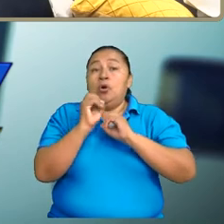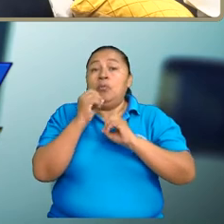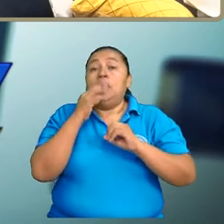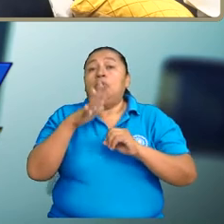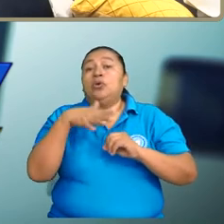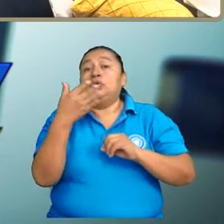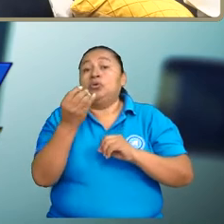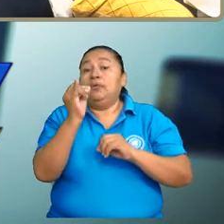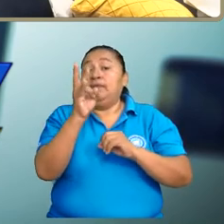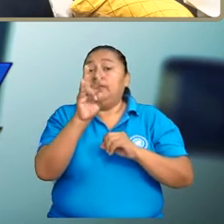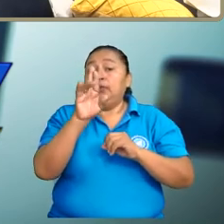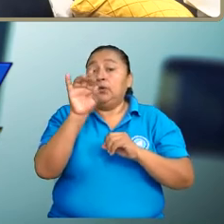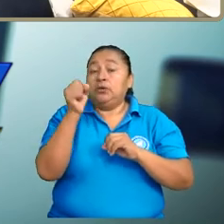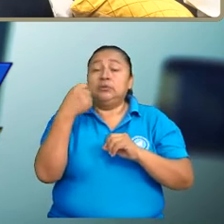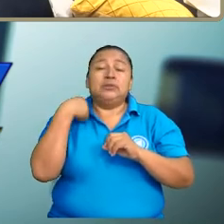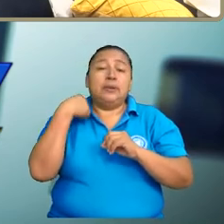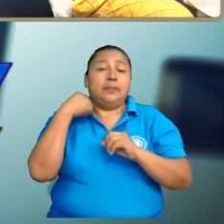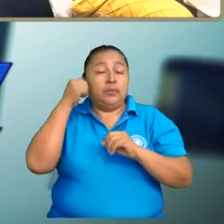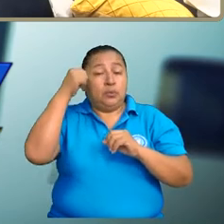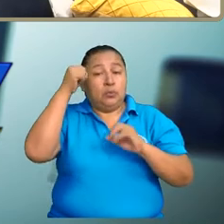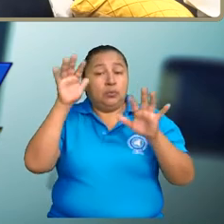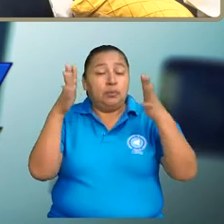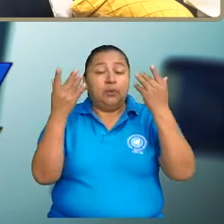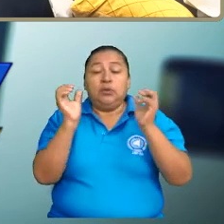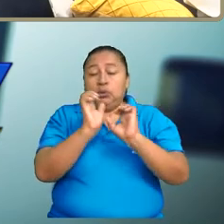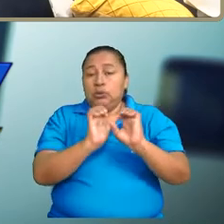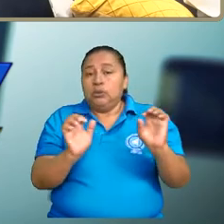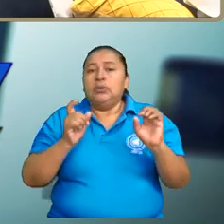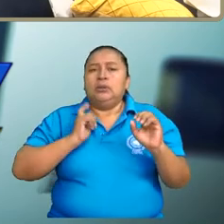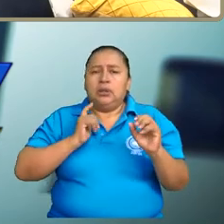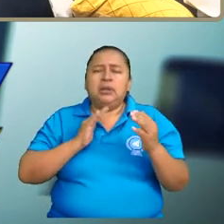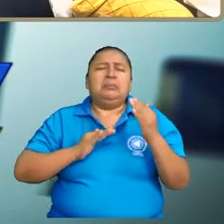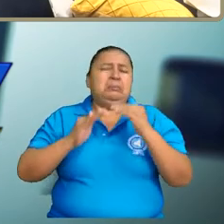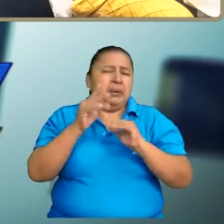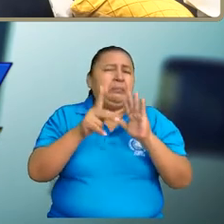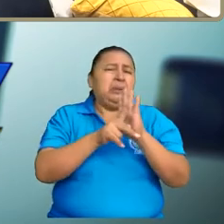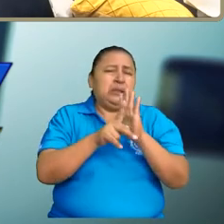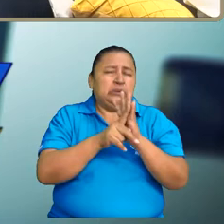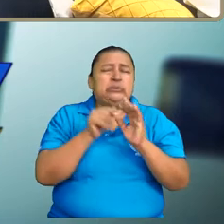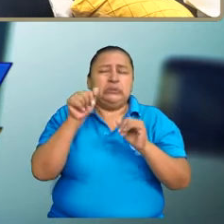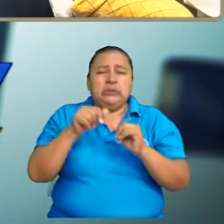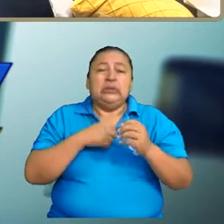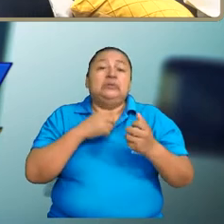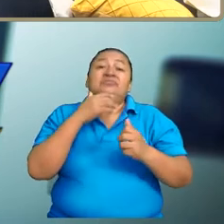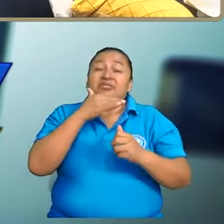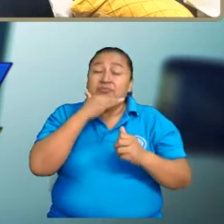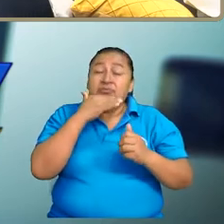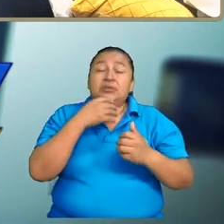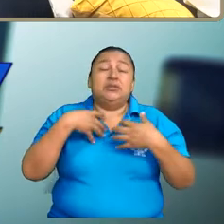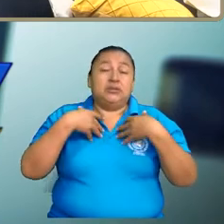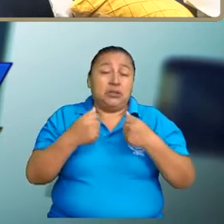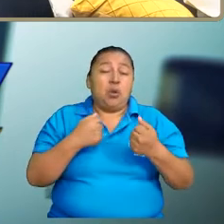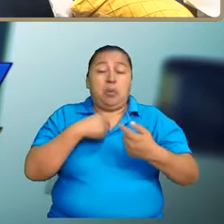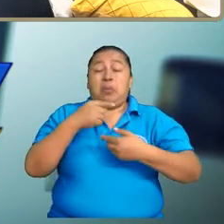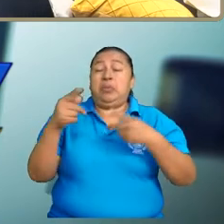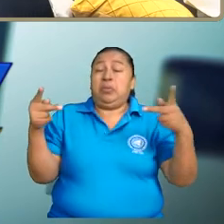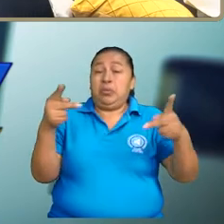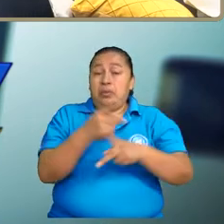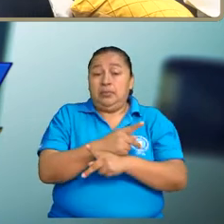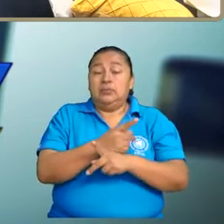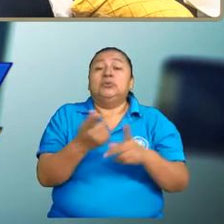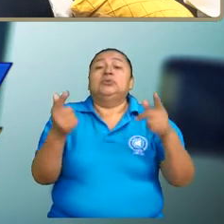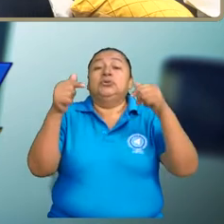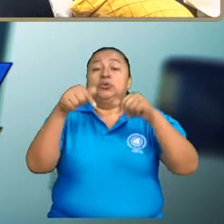virus, esencialmente siempre los adultos mayores y los niños tienen mayor riesgo de complicaciones. Por lo tanto, es importante que también con este